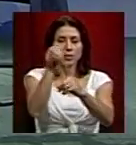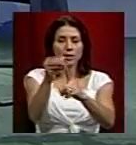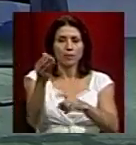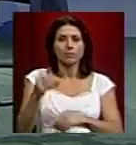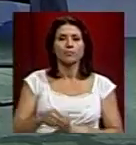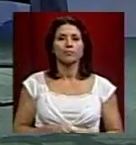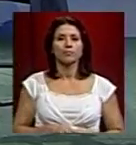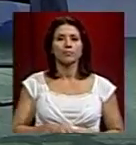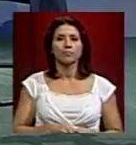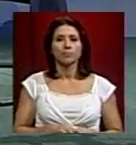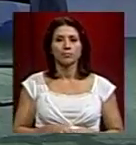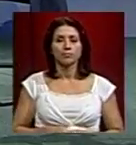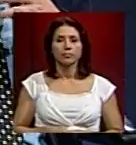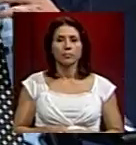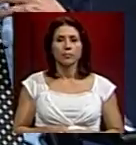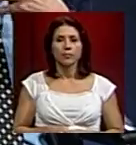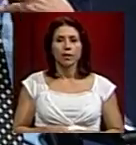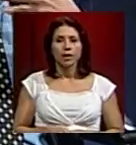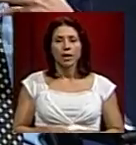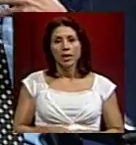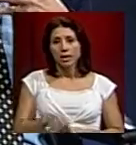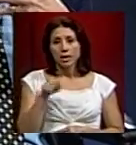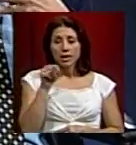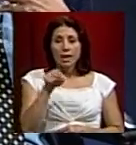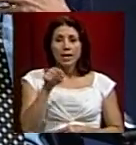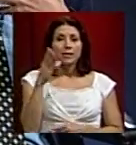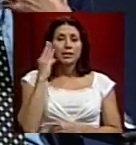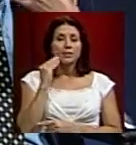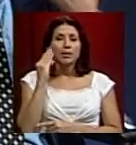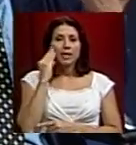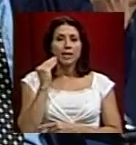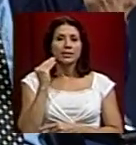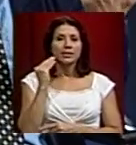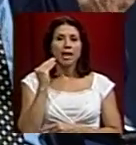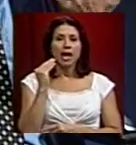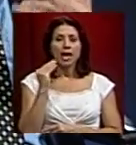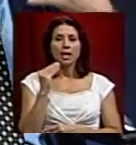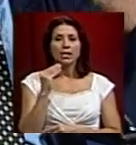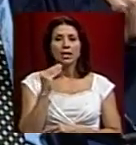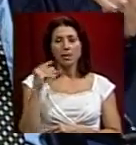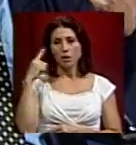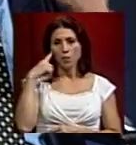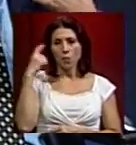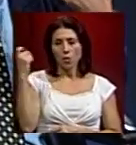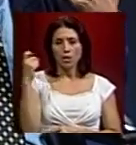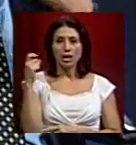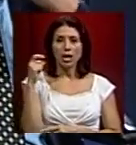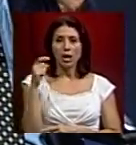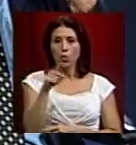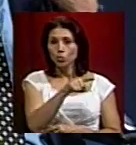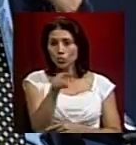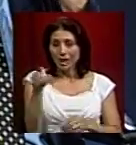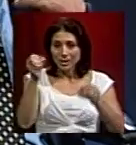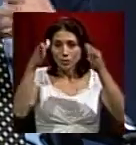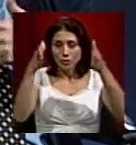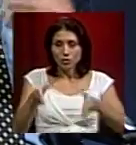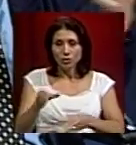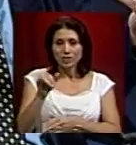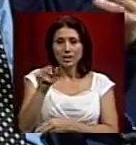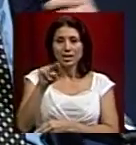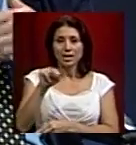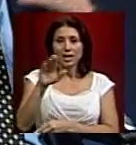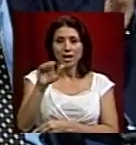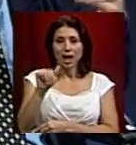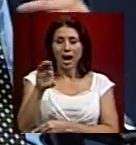principio. Y en esa experiencia, y porque ustedes, los profesores del INCAE, luego les toca viajar por